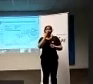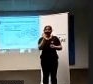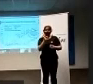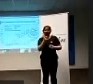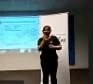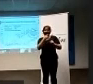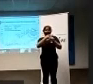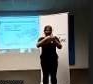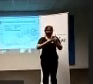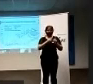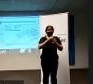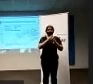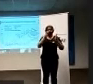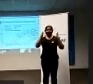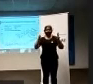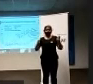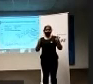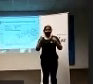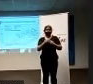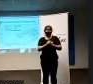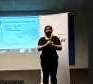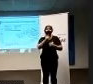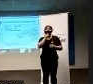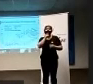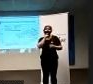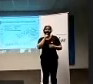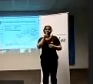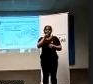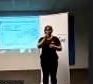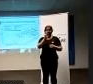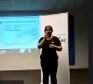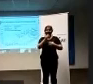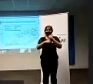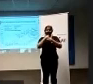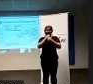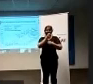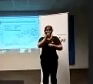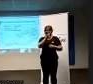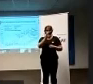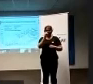2022. En cuanto a la vacunación de 5 a 11 años de edad,